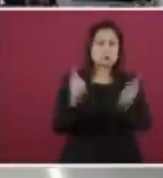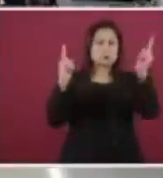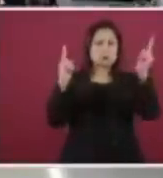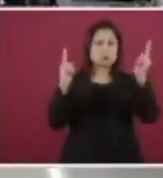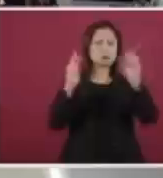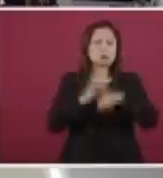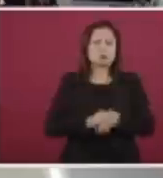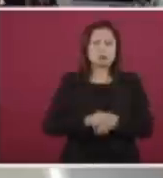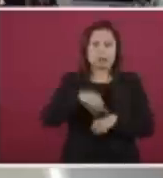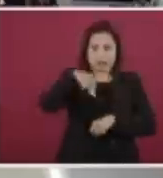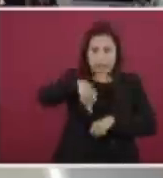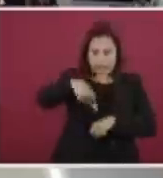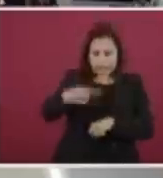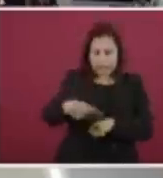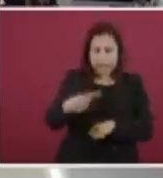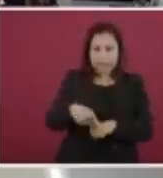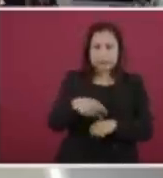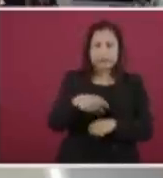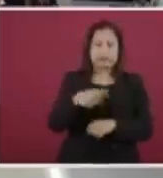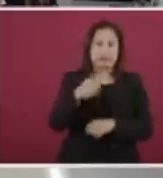prohibido prohibir.